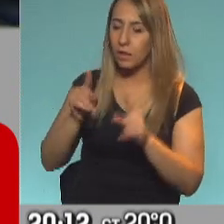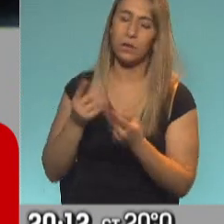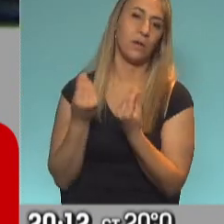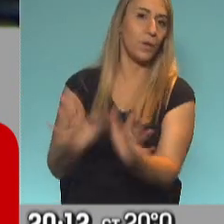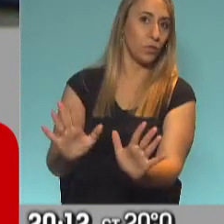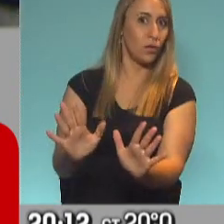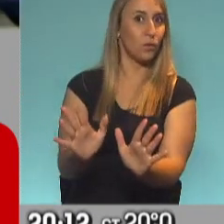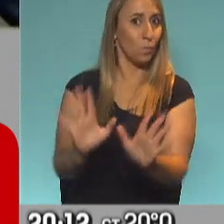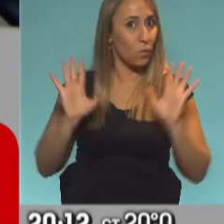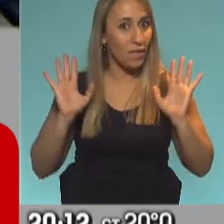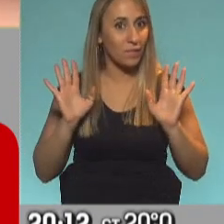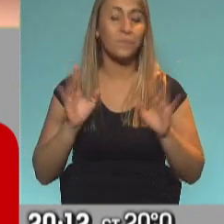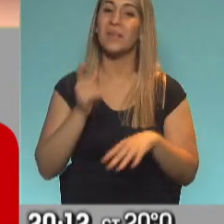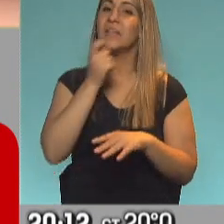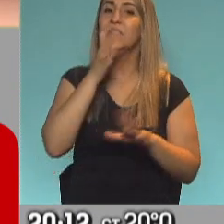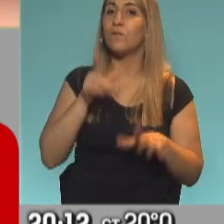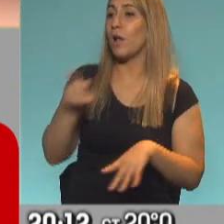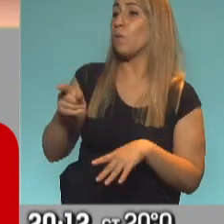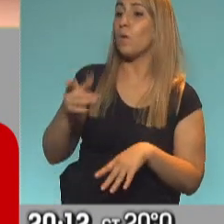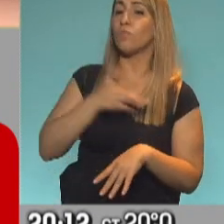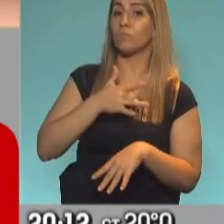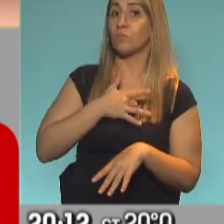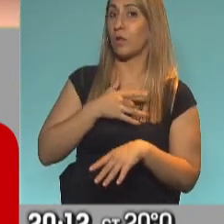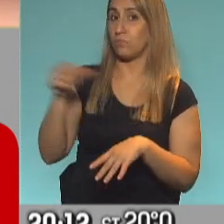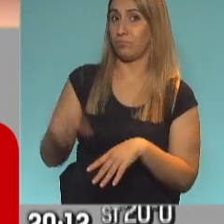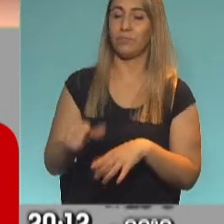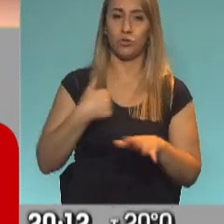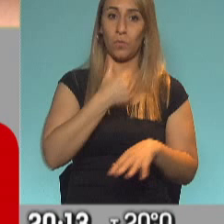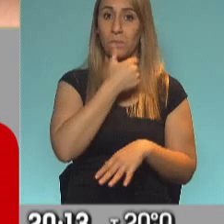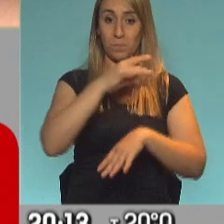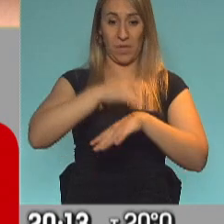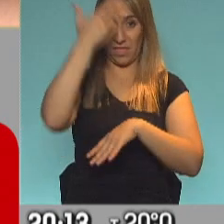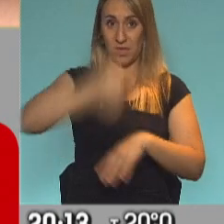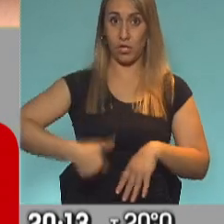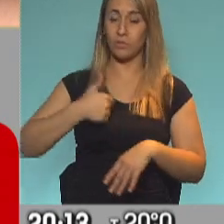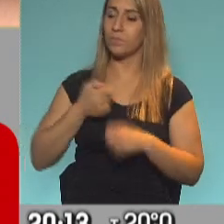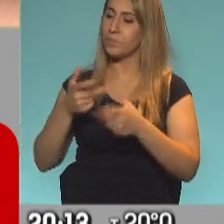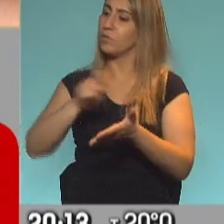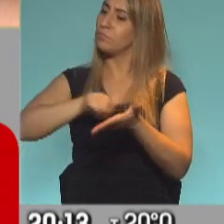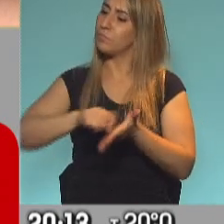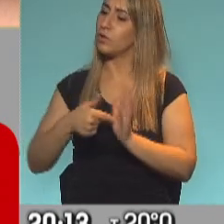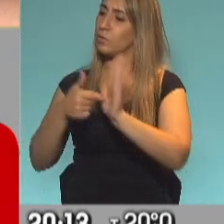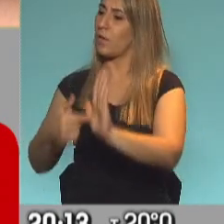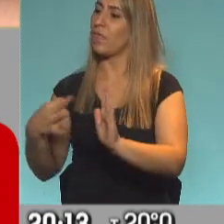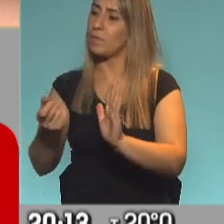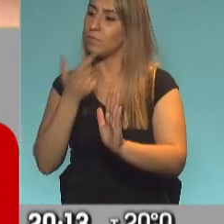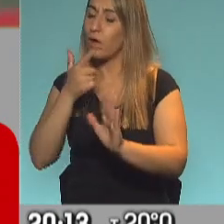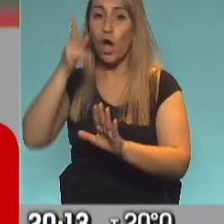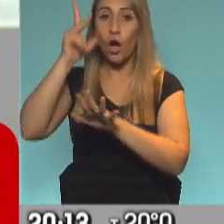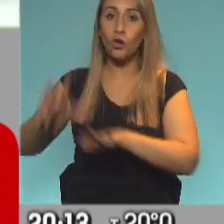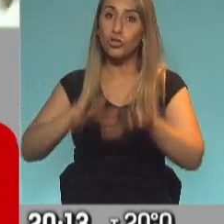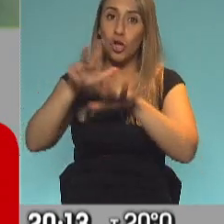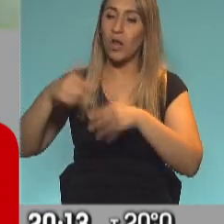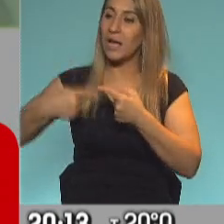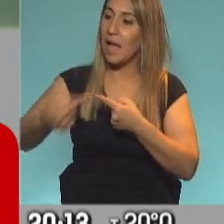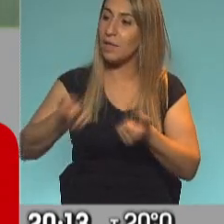Sí. Entonces, yo, médico, vengo y te digo, bueno, tenés que tomar este medicamento cada 8 horas para tratar tu dolencia cardíaca. Pero vos, que sos